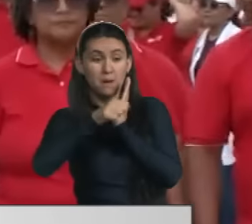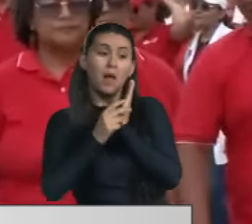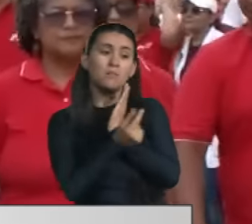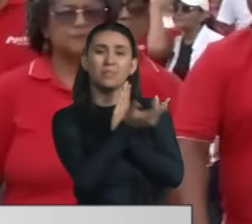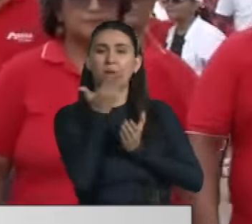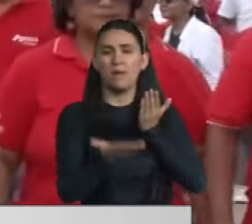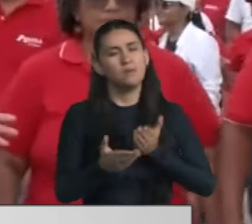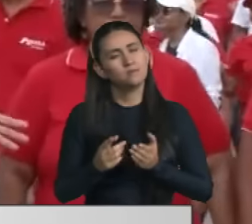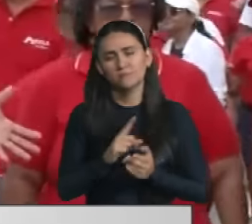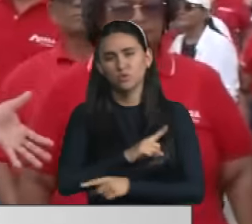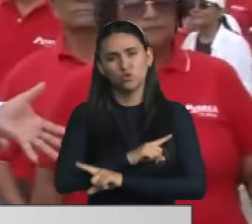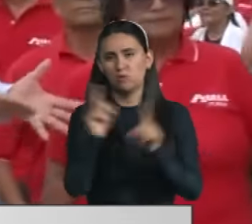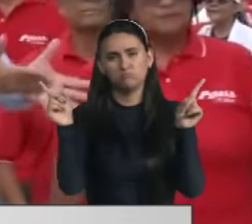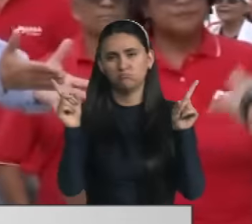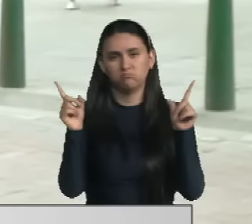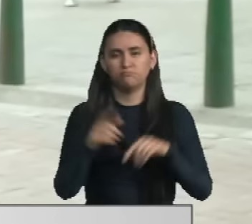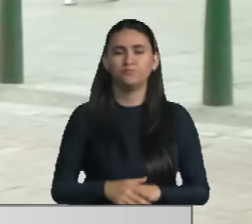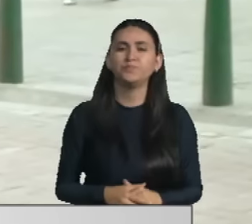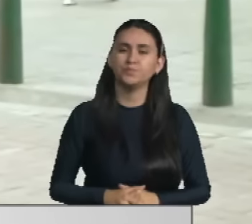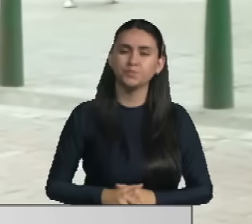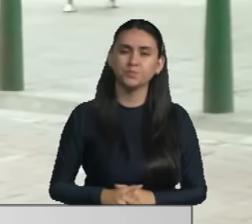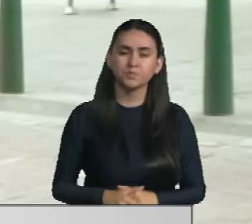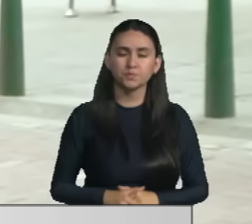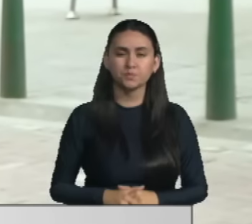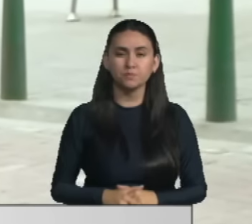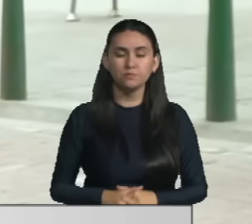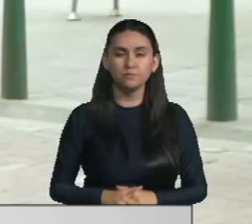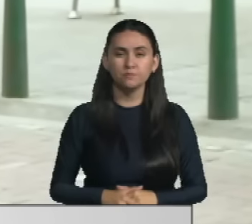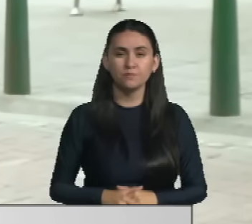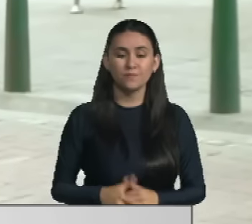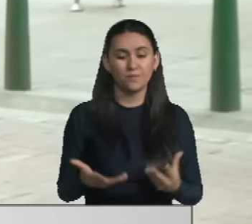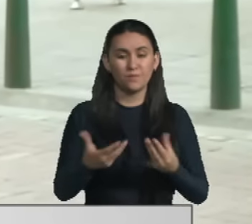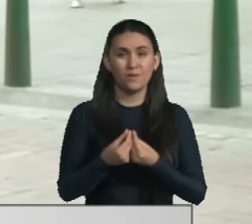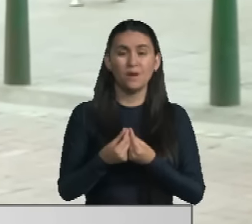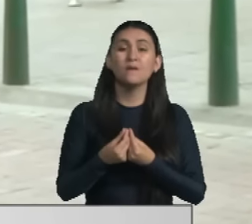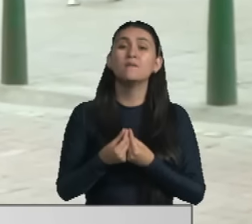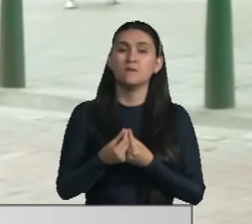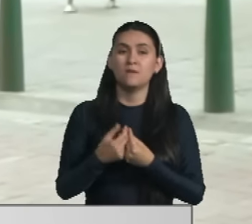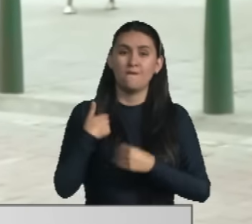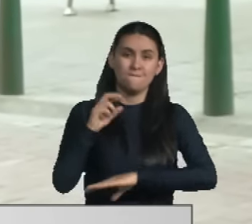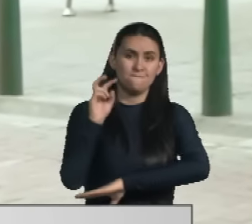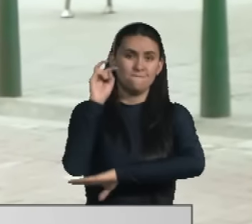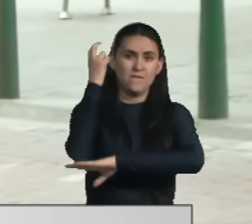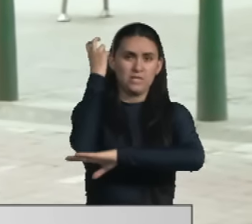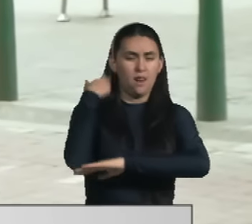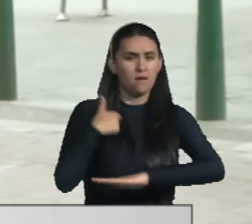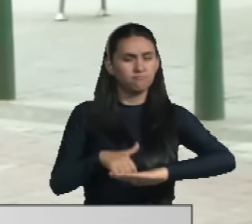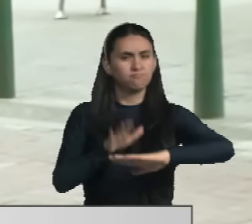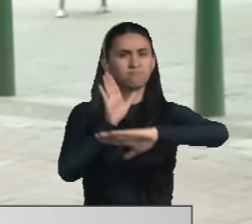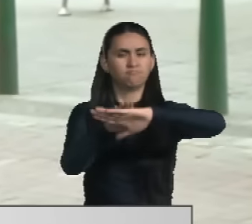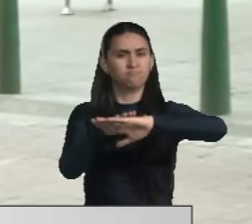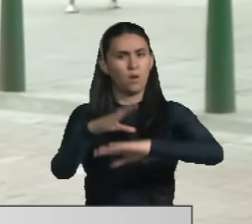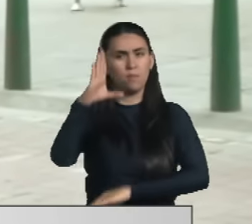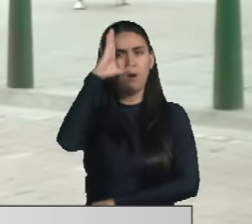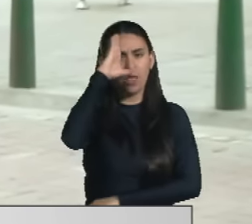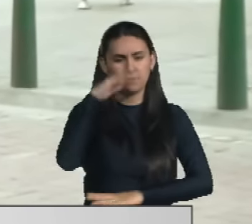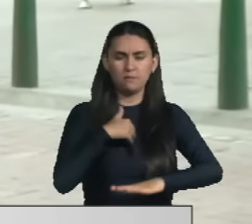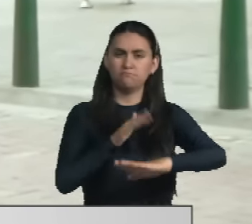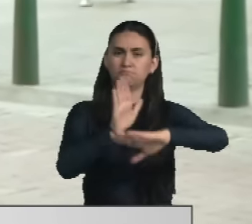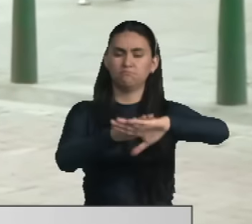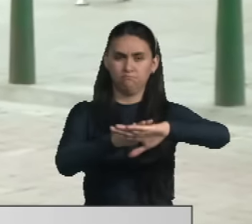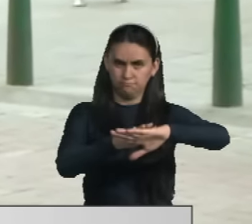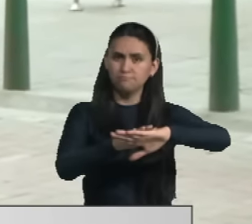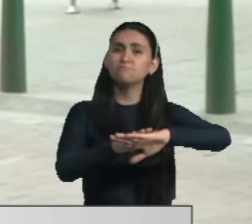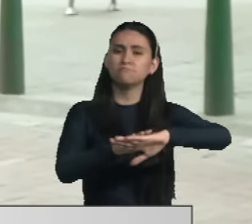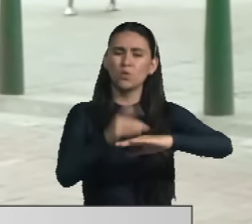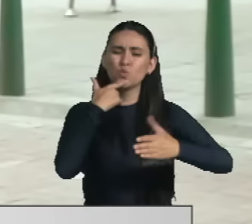mañana en el Paseo Bolívar. Y mucha atención que la Fiscalía lanzó una alerta al comando de la policía a